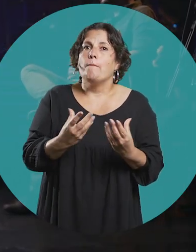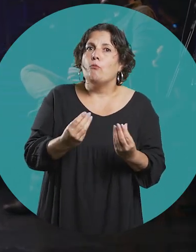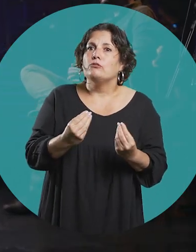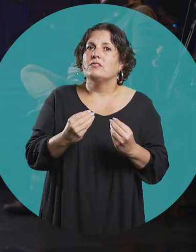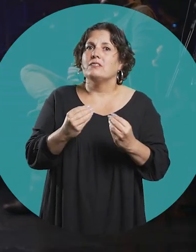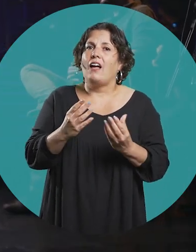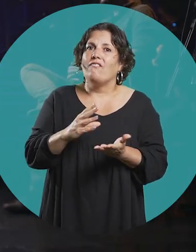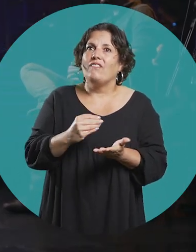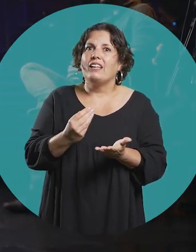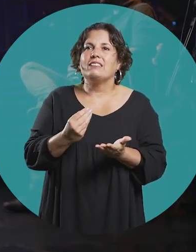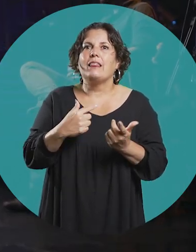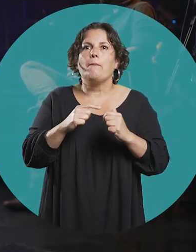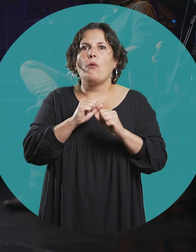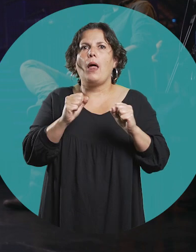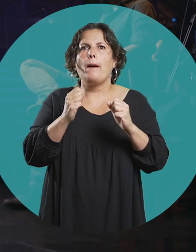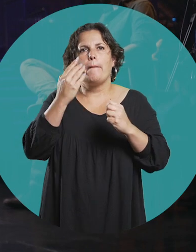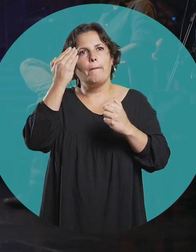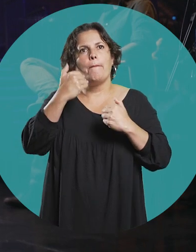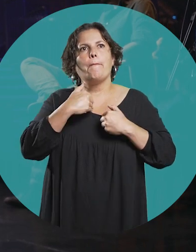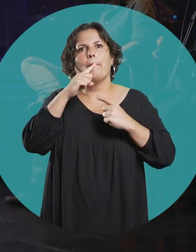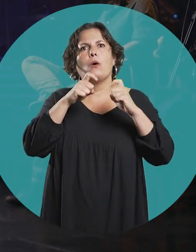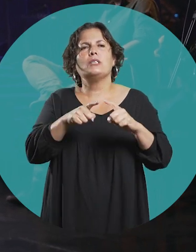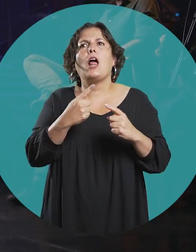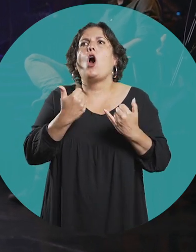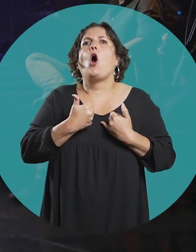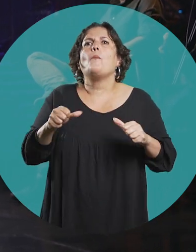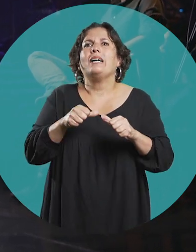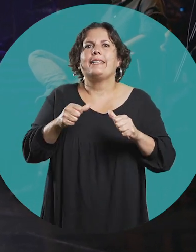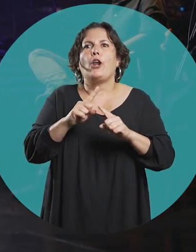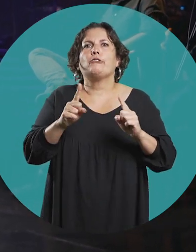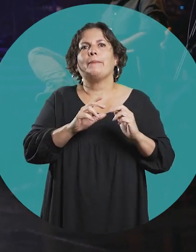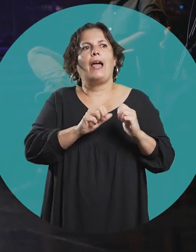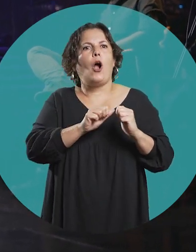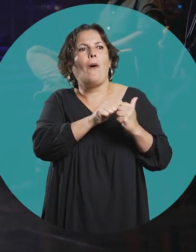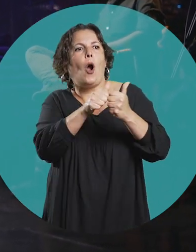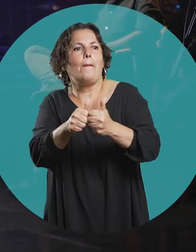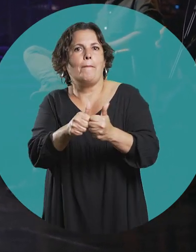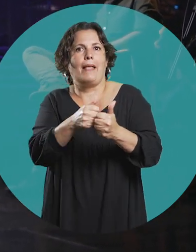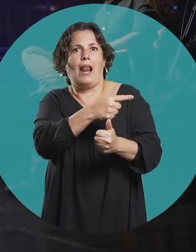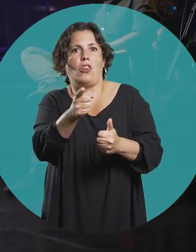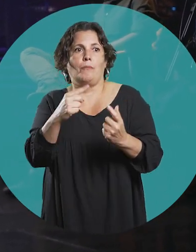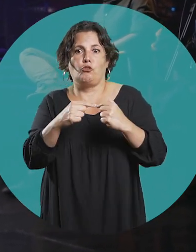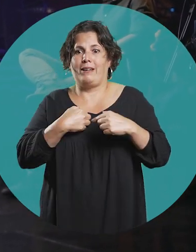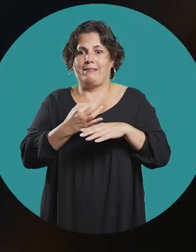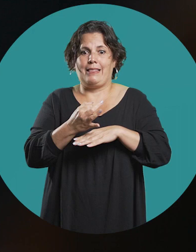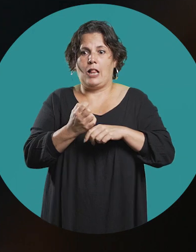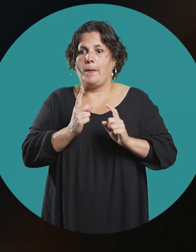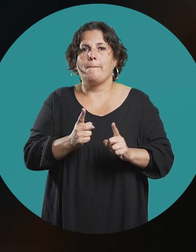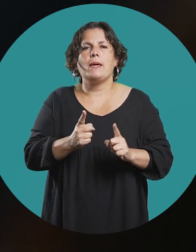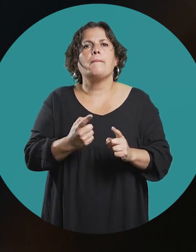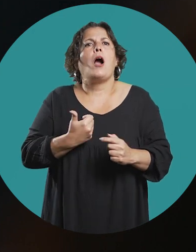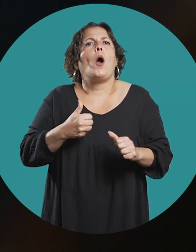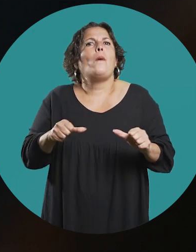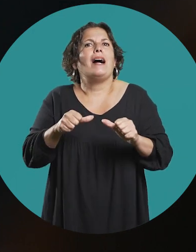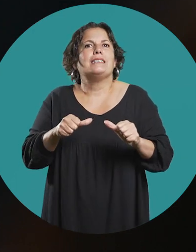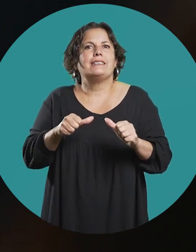de preguntarse cómo hacer, no solo para acompañar a otros, sino enseñando yo misma cómo